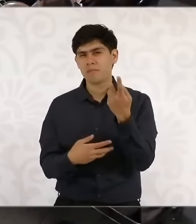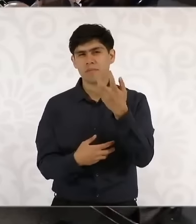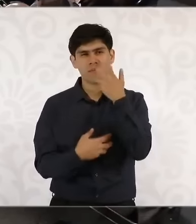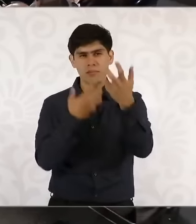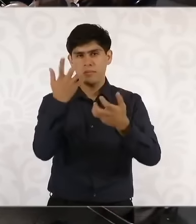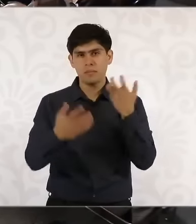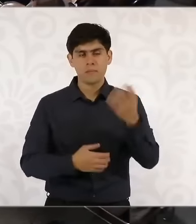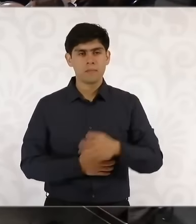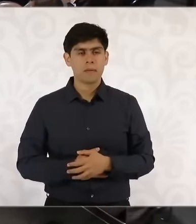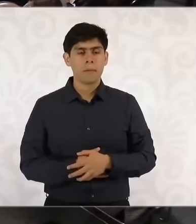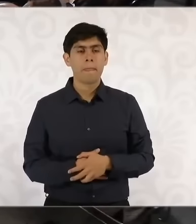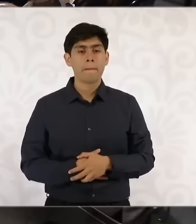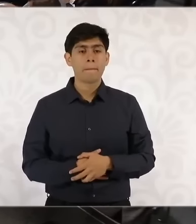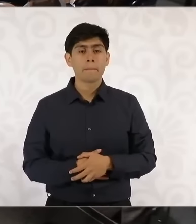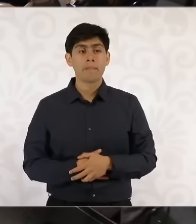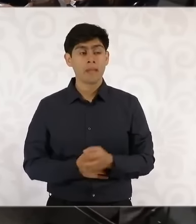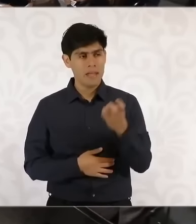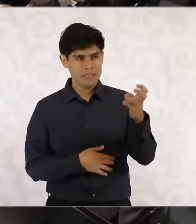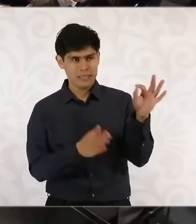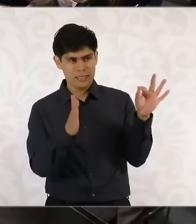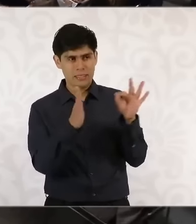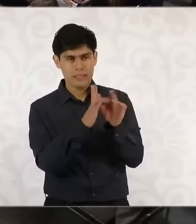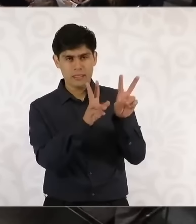Presidenta, hablando de esto de golpe de Estado,